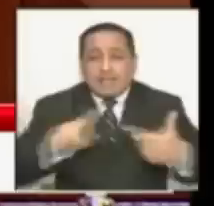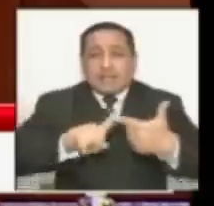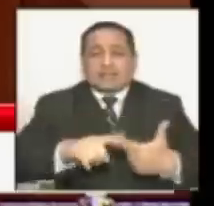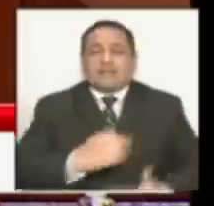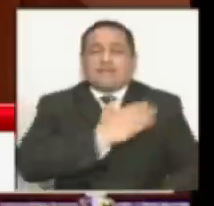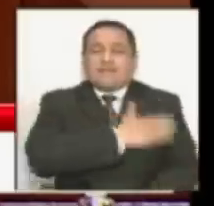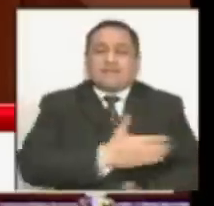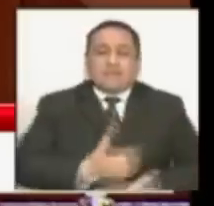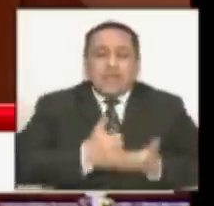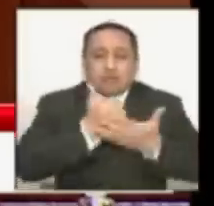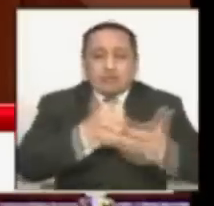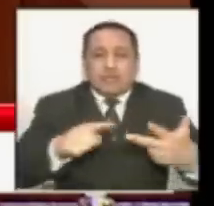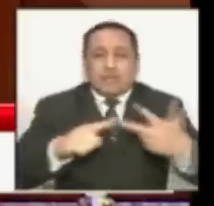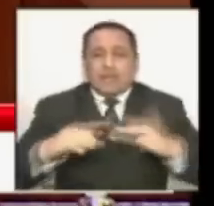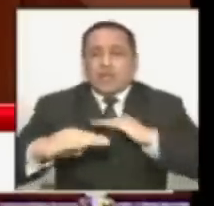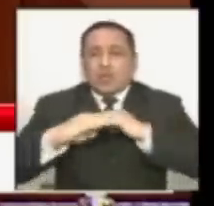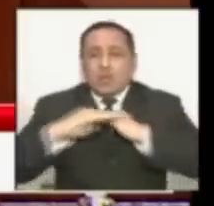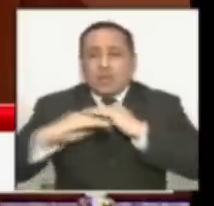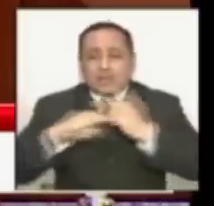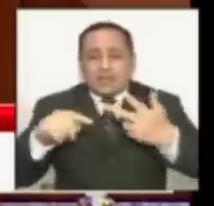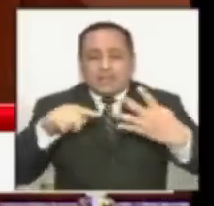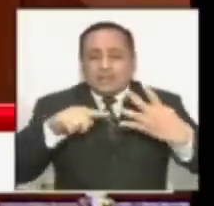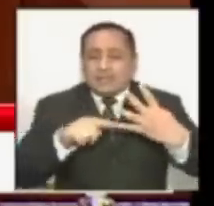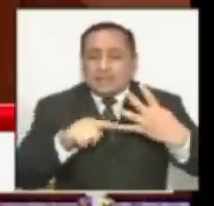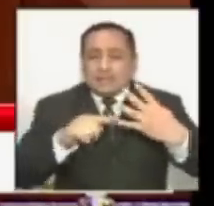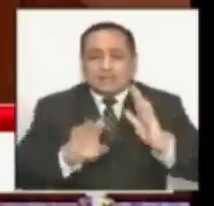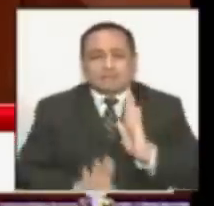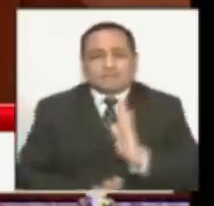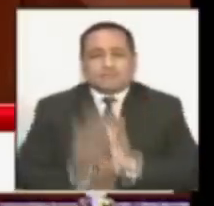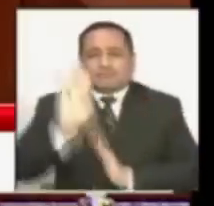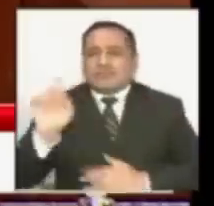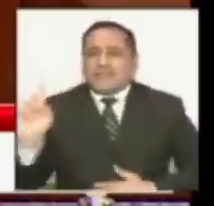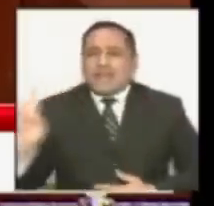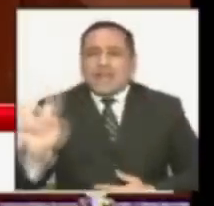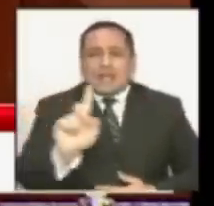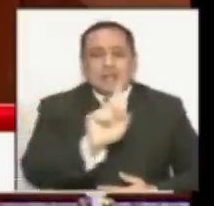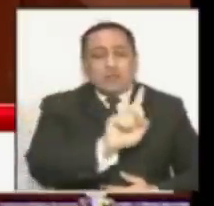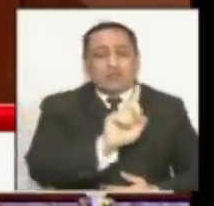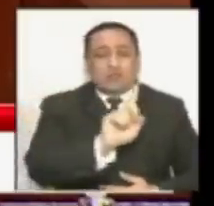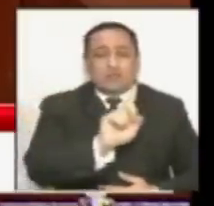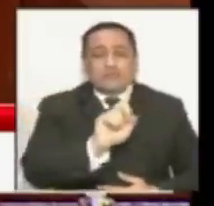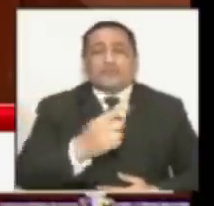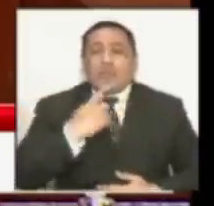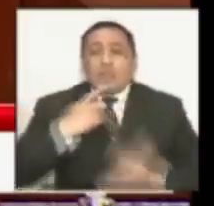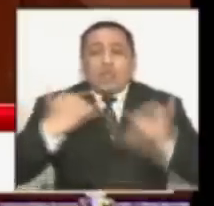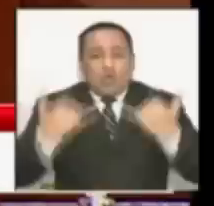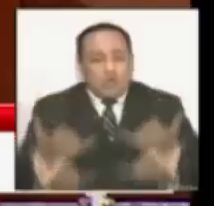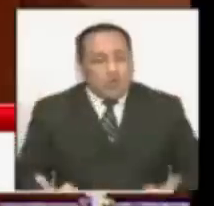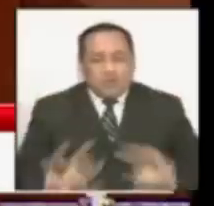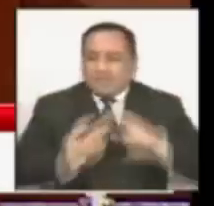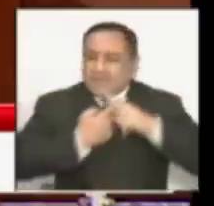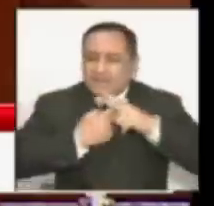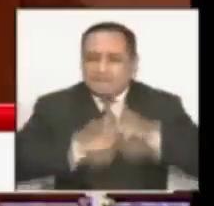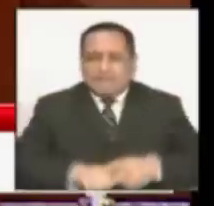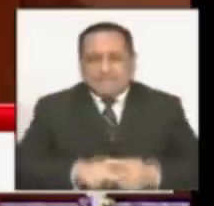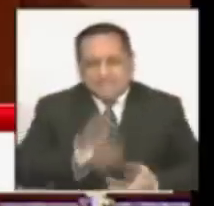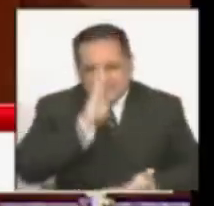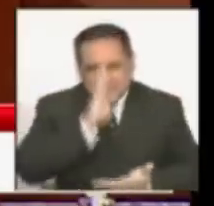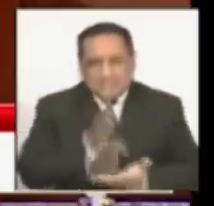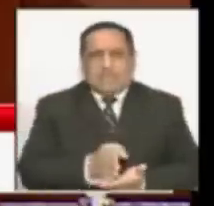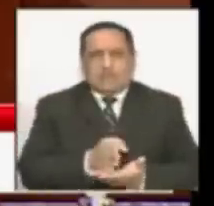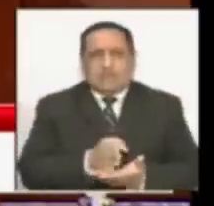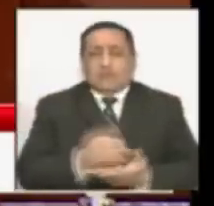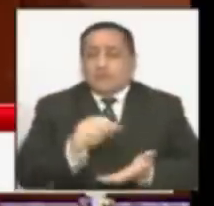la igualdad y la prosperidad para todos y todas. Es hora de empezar a tomar en serio, a